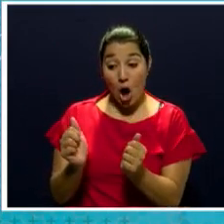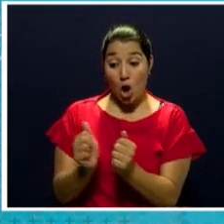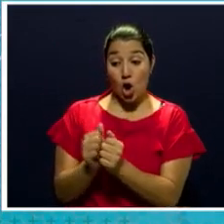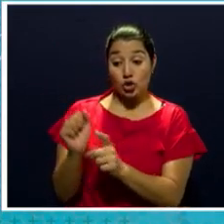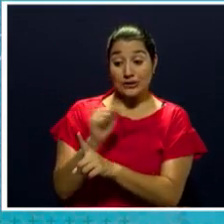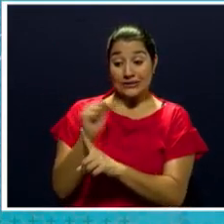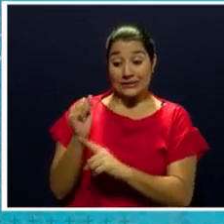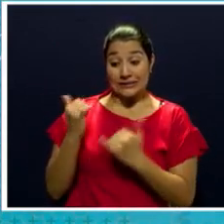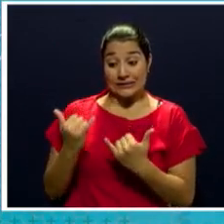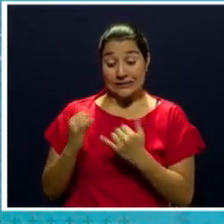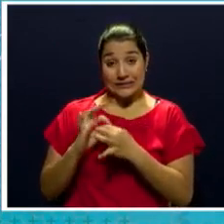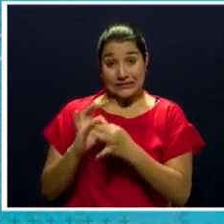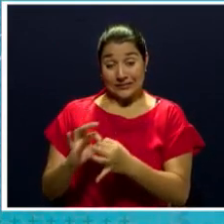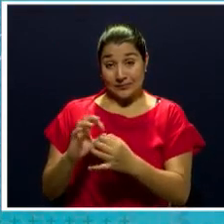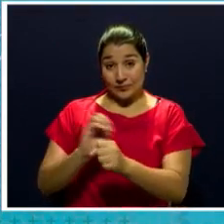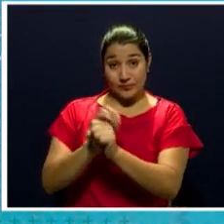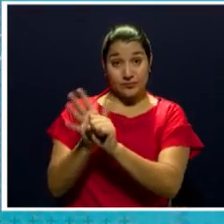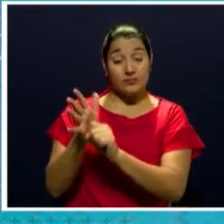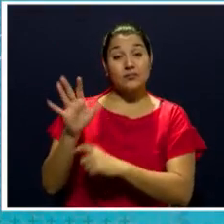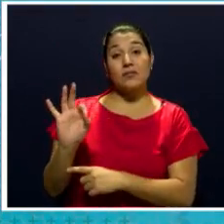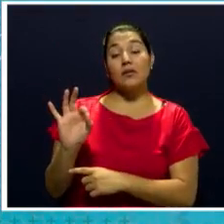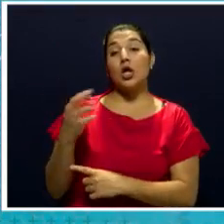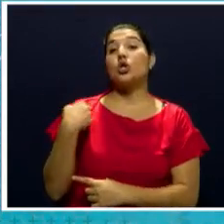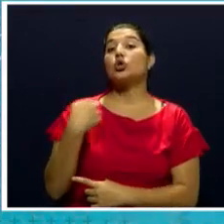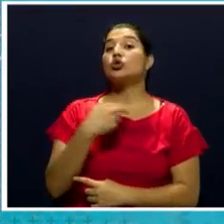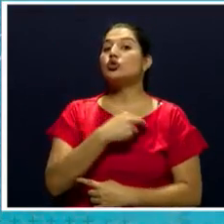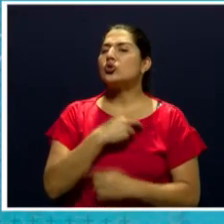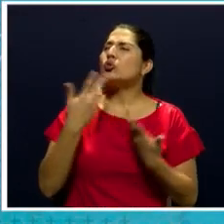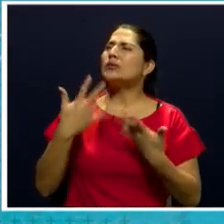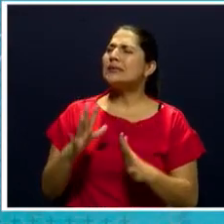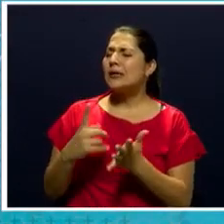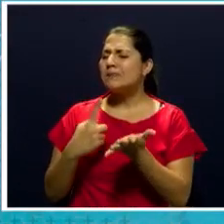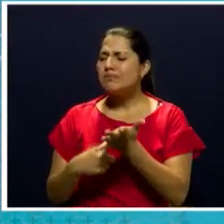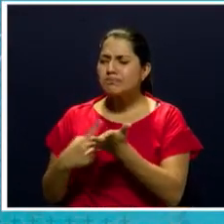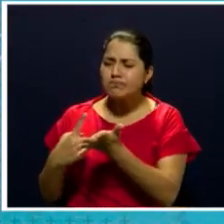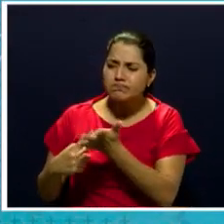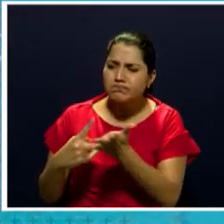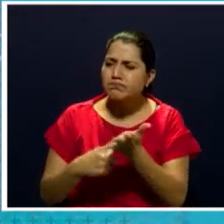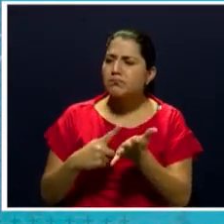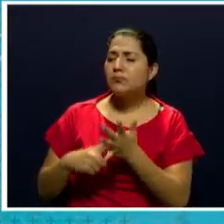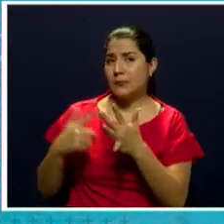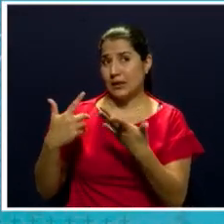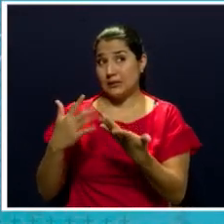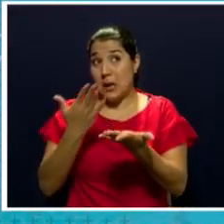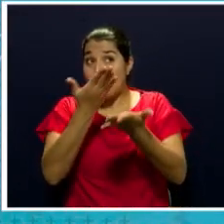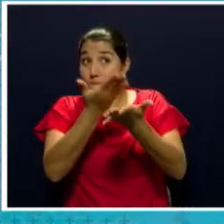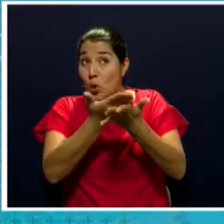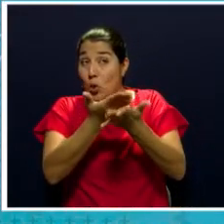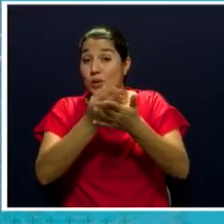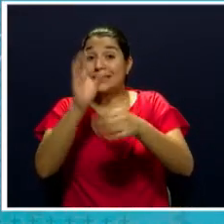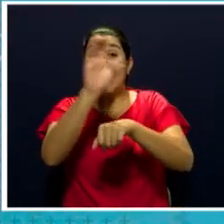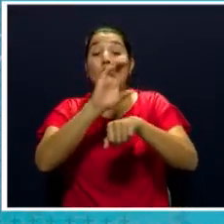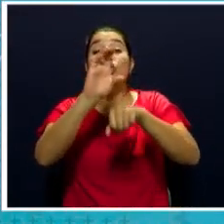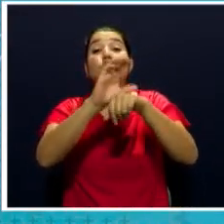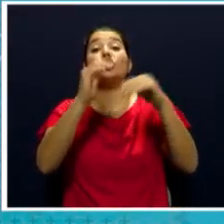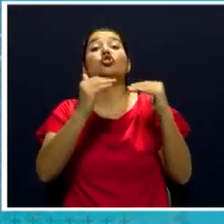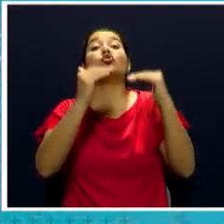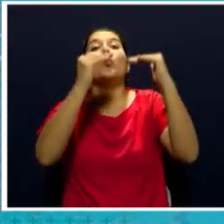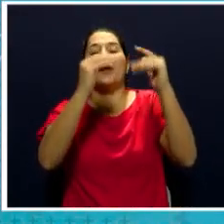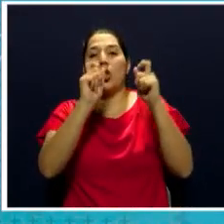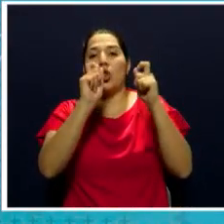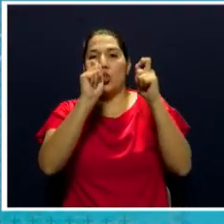situación del coronavirus, hemos hecho un análisis a profundidad y presentado al Consejo Superior de Educación todos y